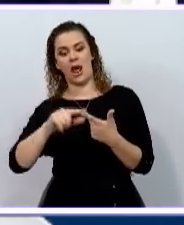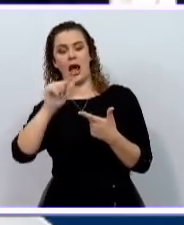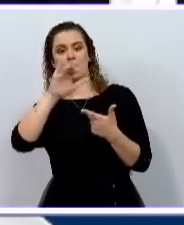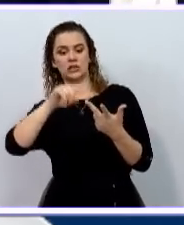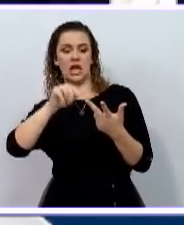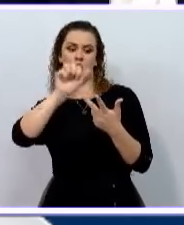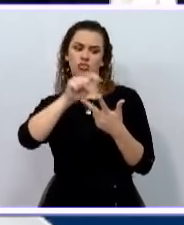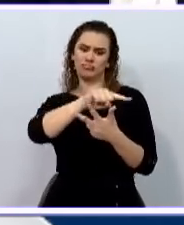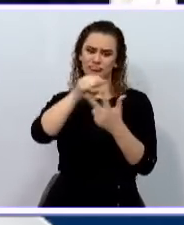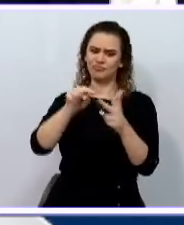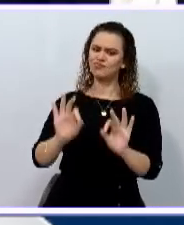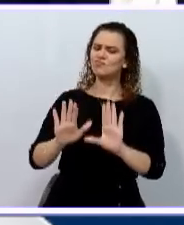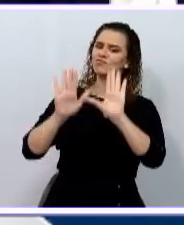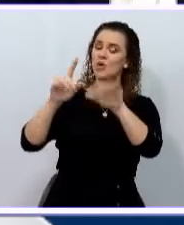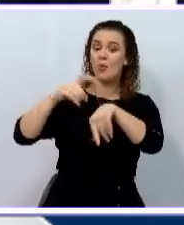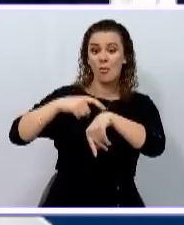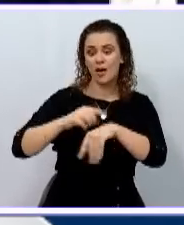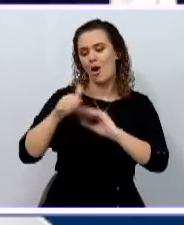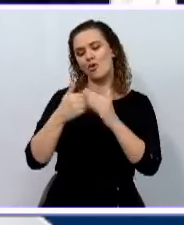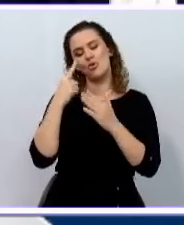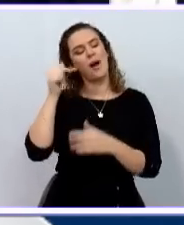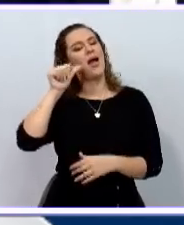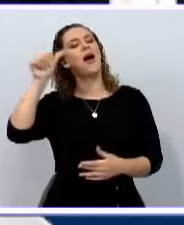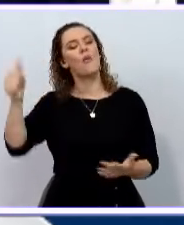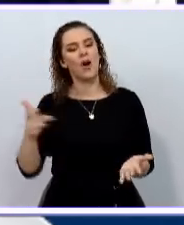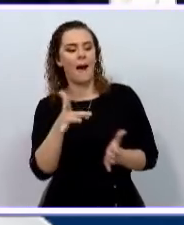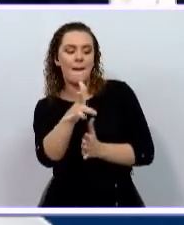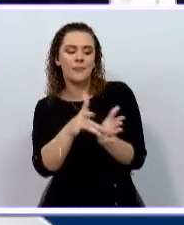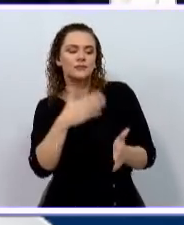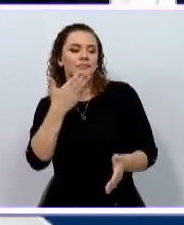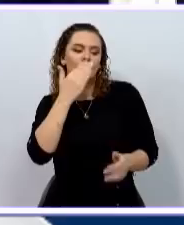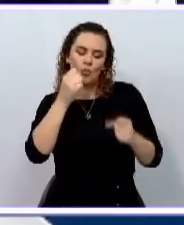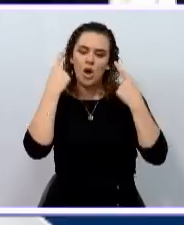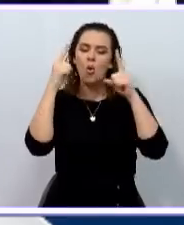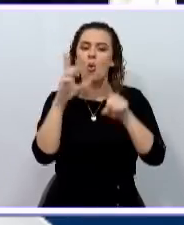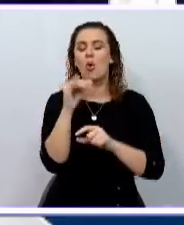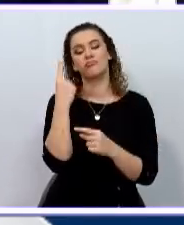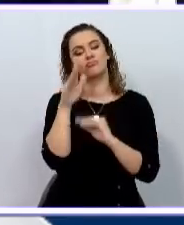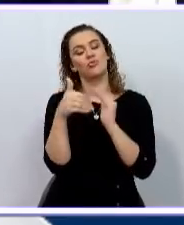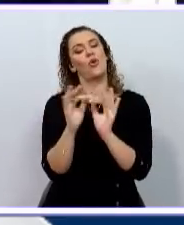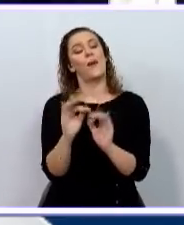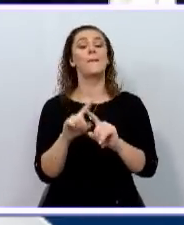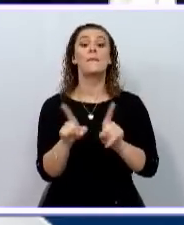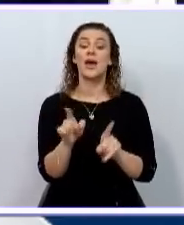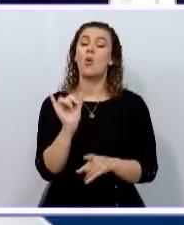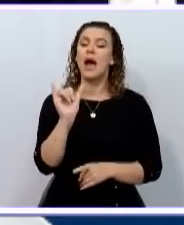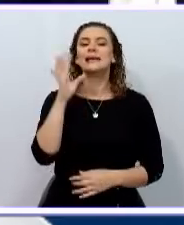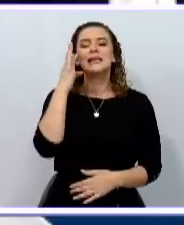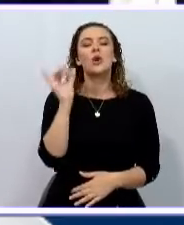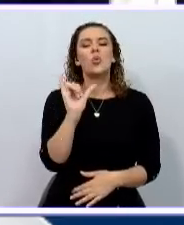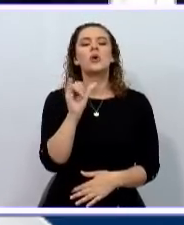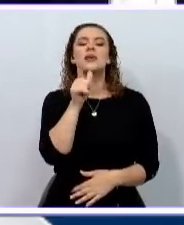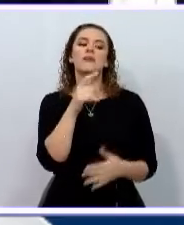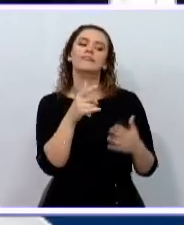están pasando un momento magnífico bueno era todo para que la liga lo que olfateaba lo pueda concretizar y se le anudó todo pero bueno creo que ahí tuvo también